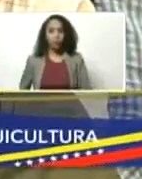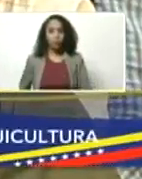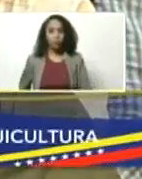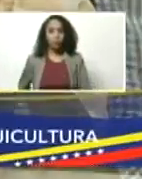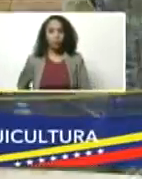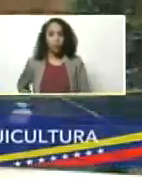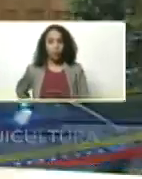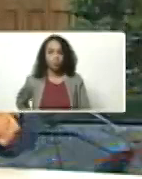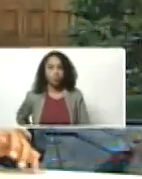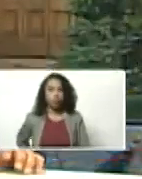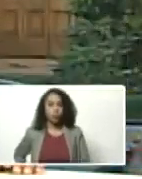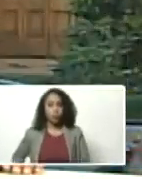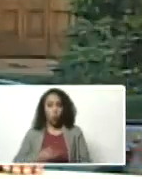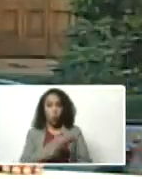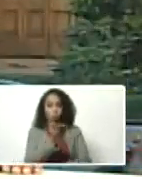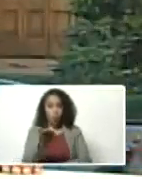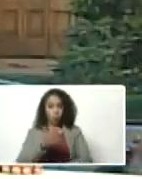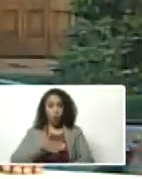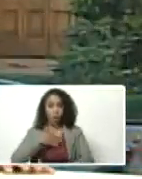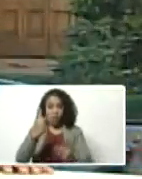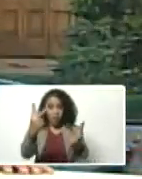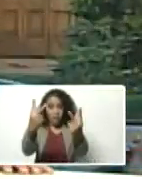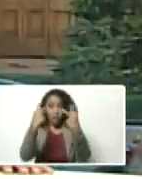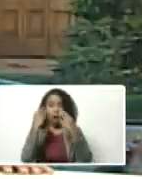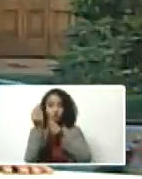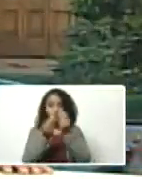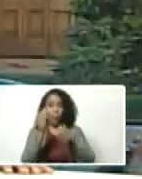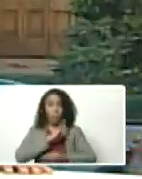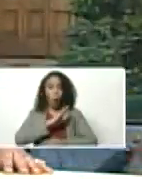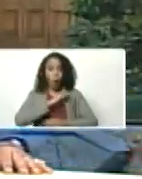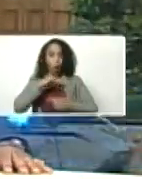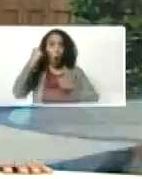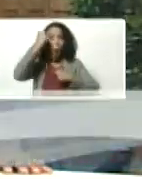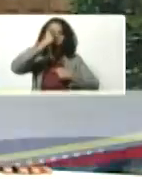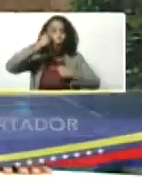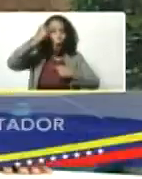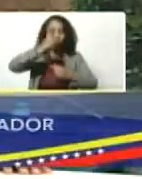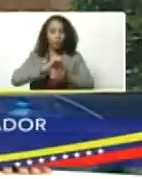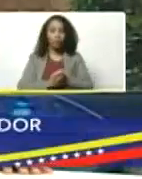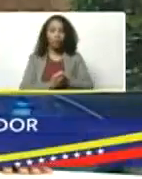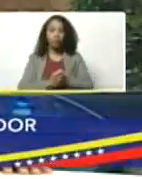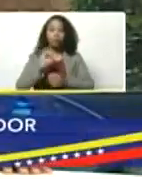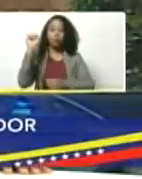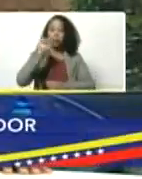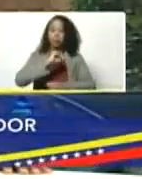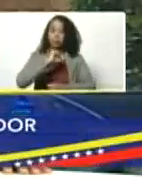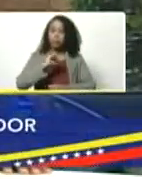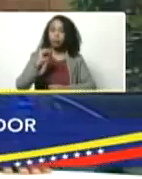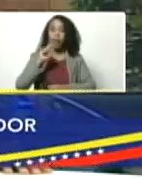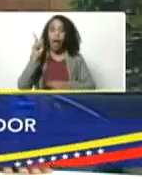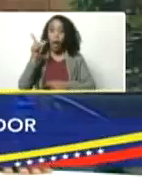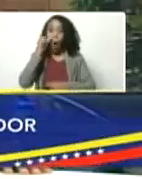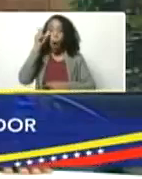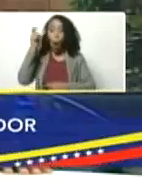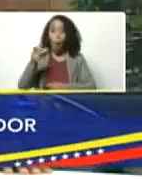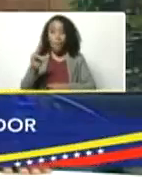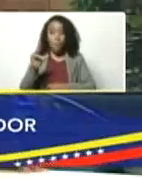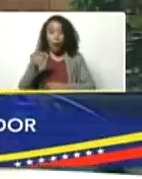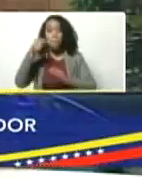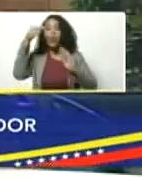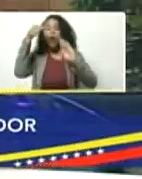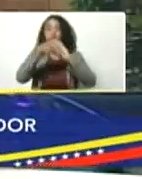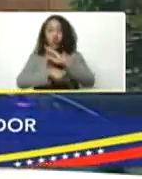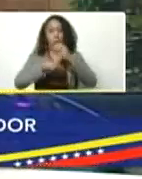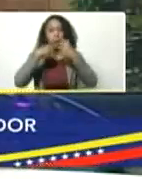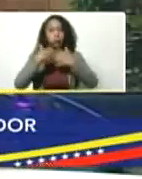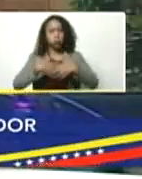Ustedes lo pueden ver con sus propios ojos. Es así, Loyo. Loyo es un hombre profundo en sus